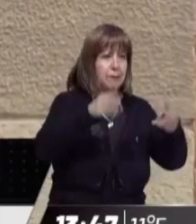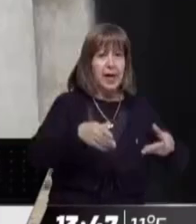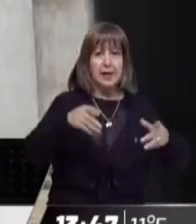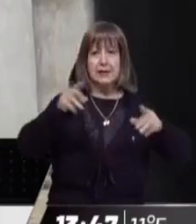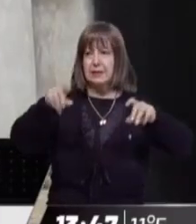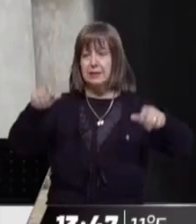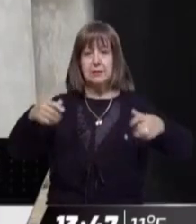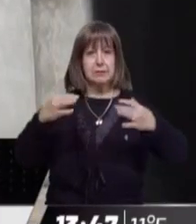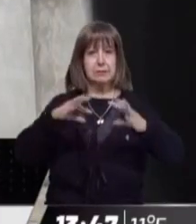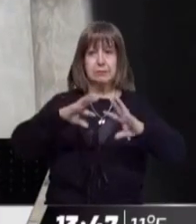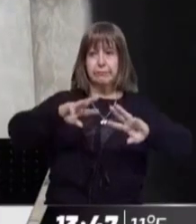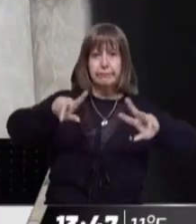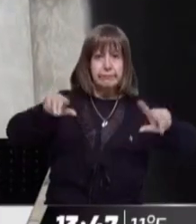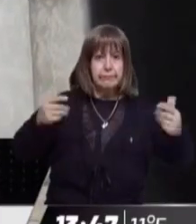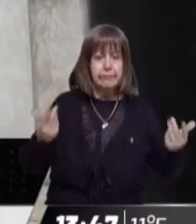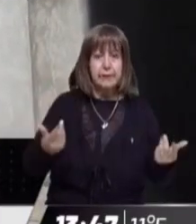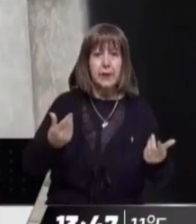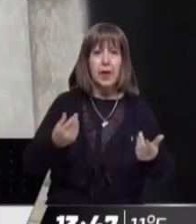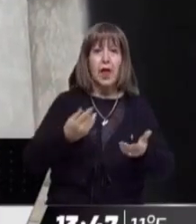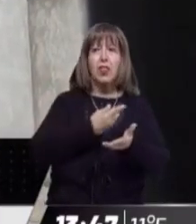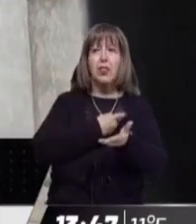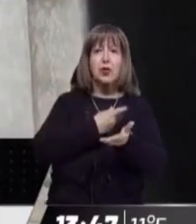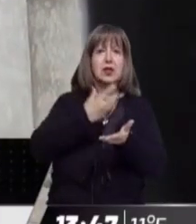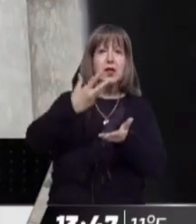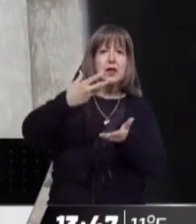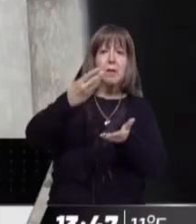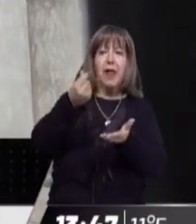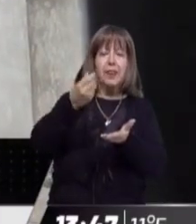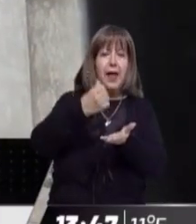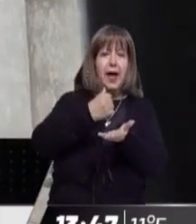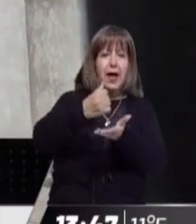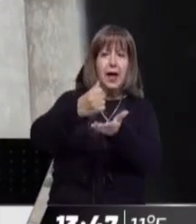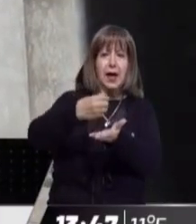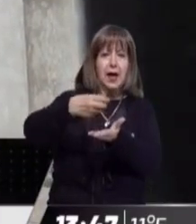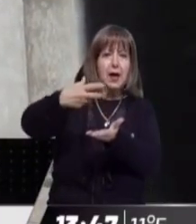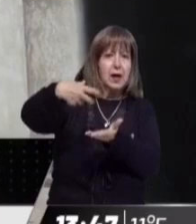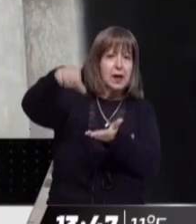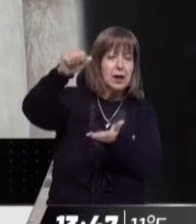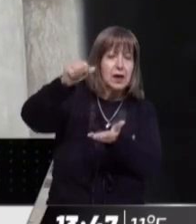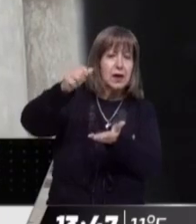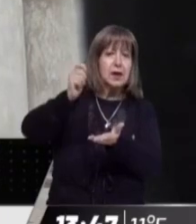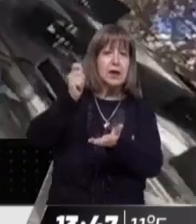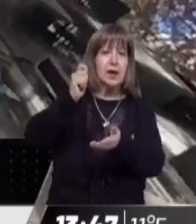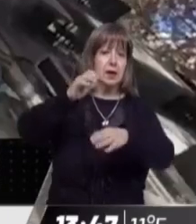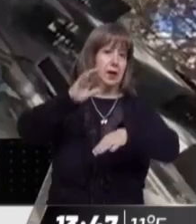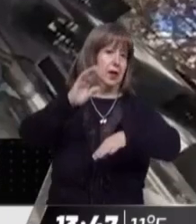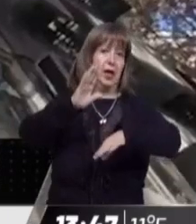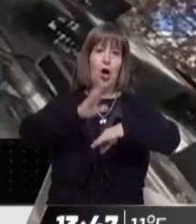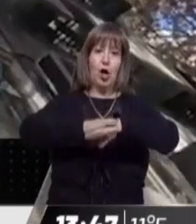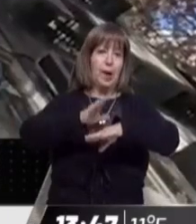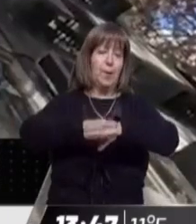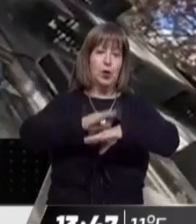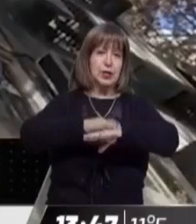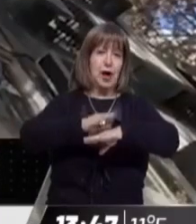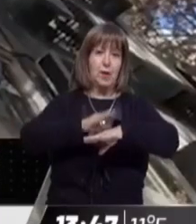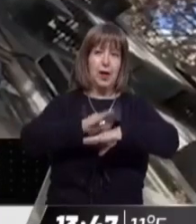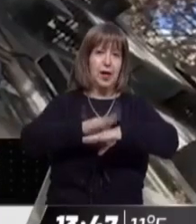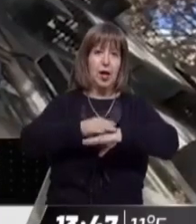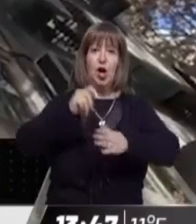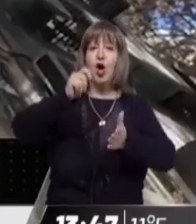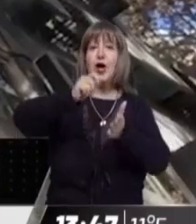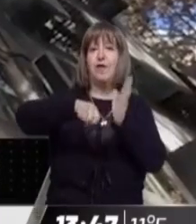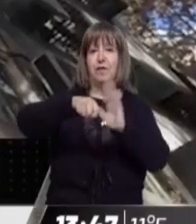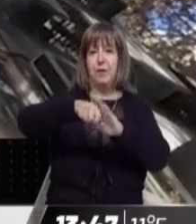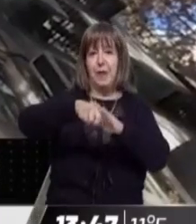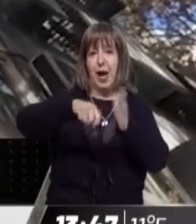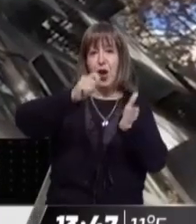dinero particularmente de los funcionarios que firmaron ellos son los responsables y son los que el tribunal en su